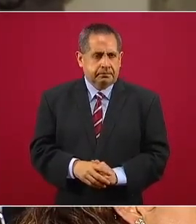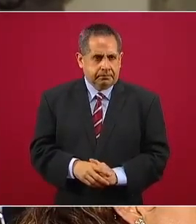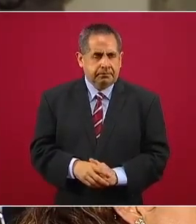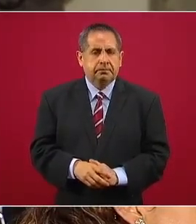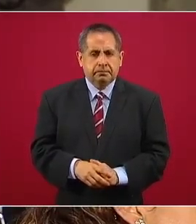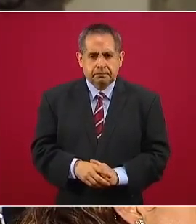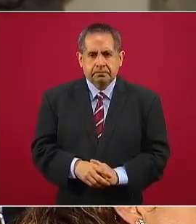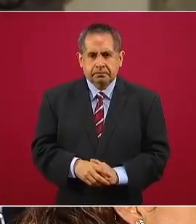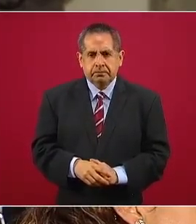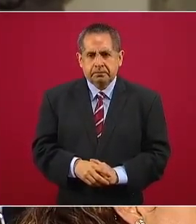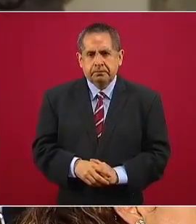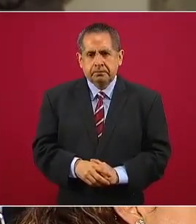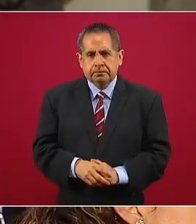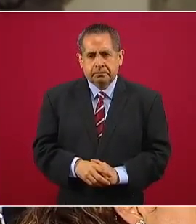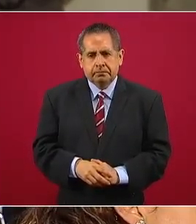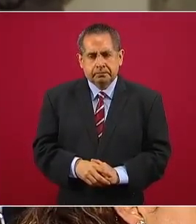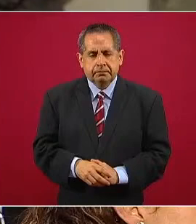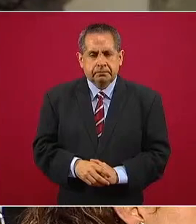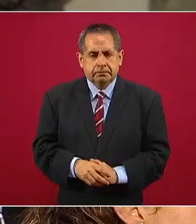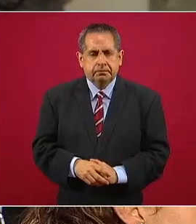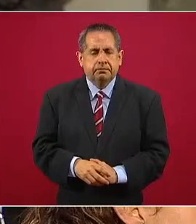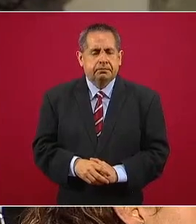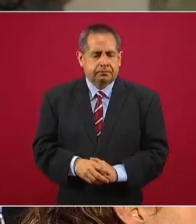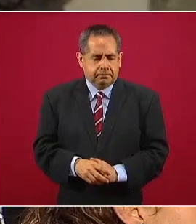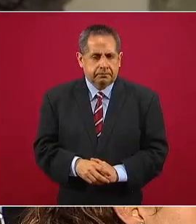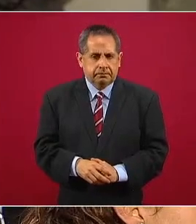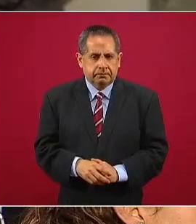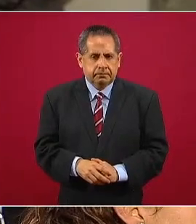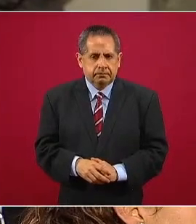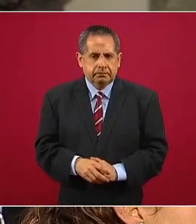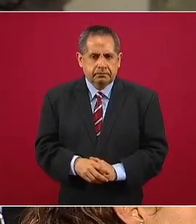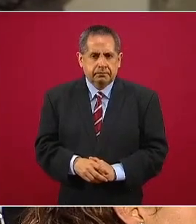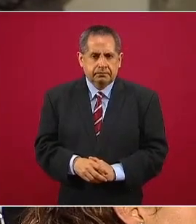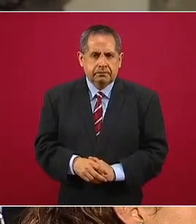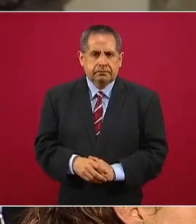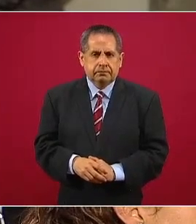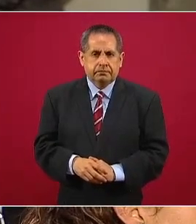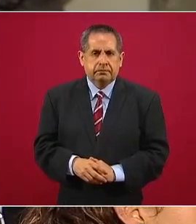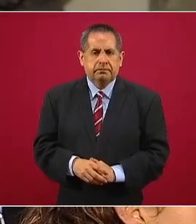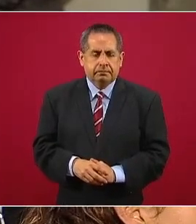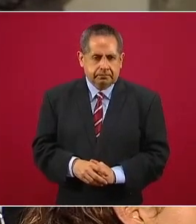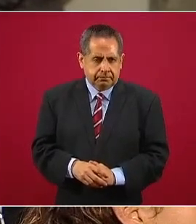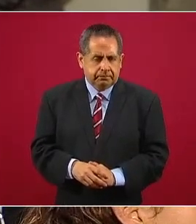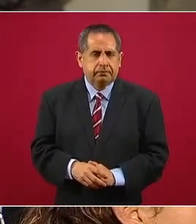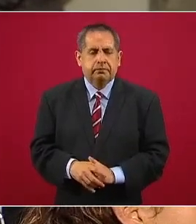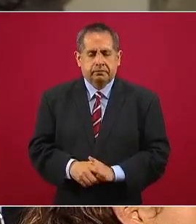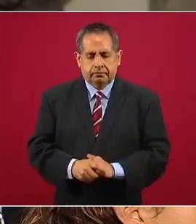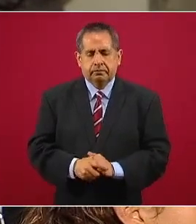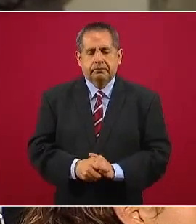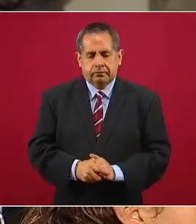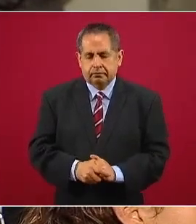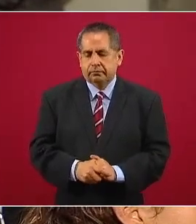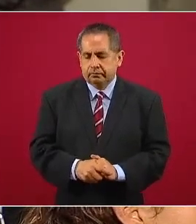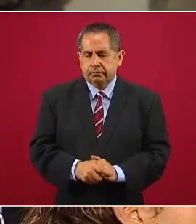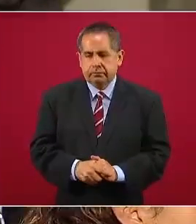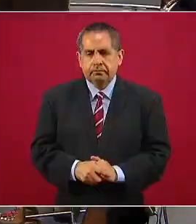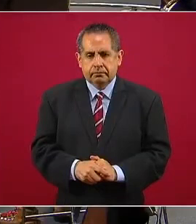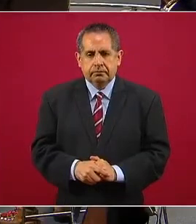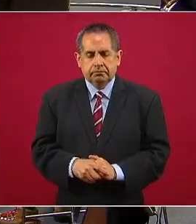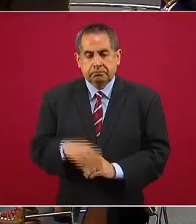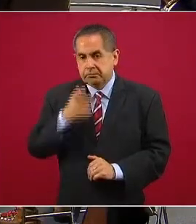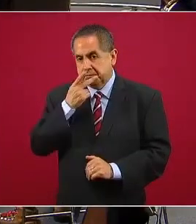in 2019. So it's also under your administration, and I think a lot of women are extremely frustrated at the lackluster approach that you've